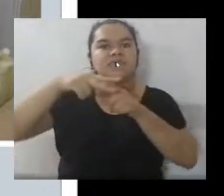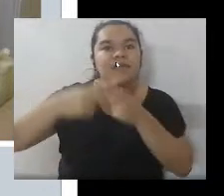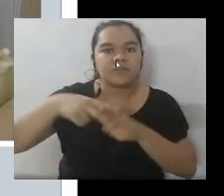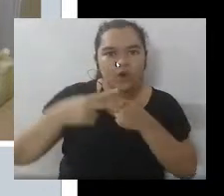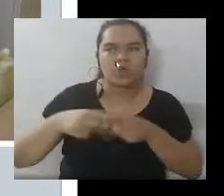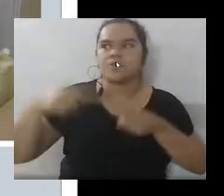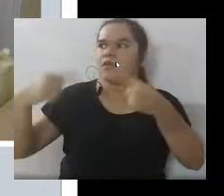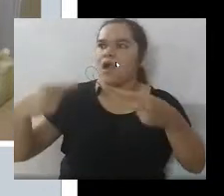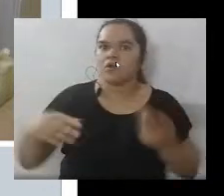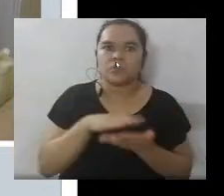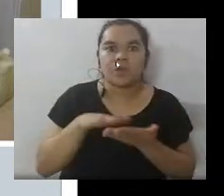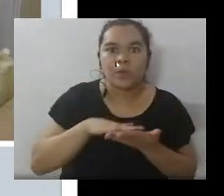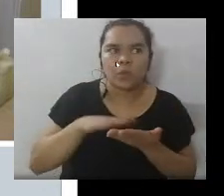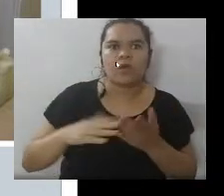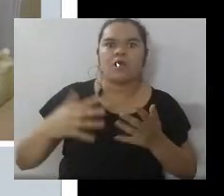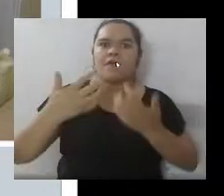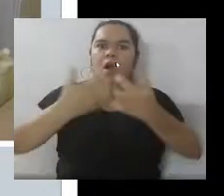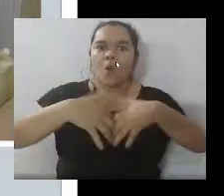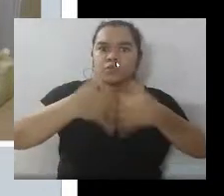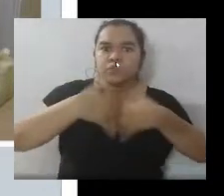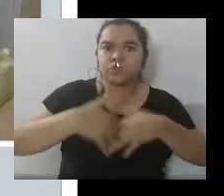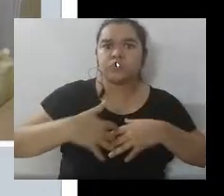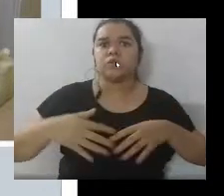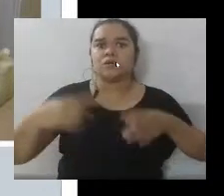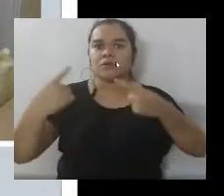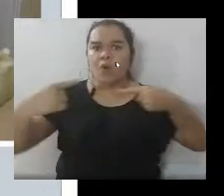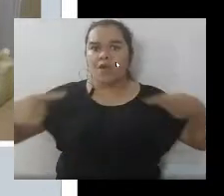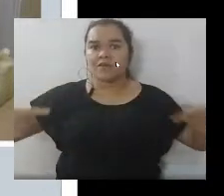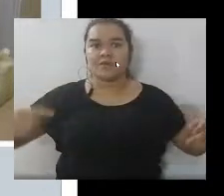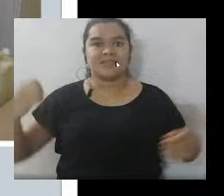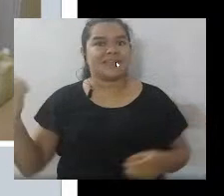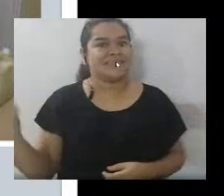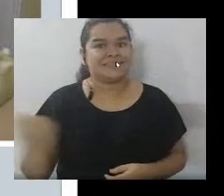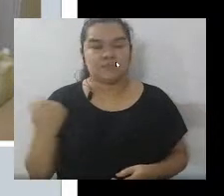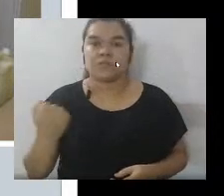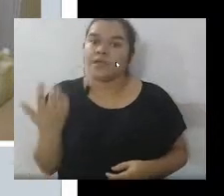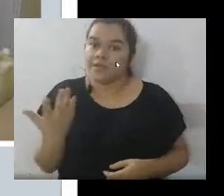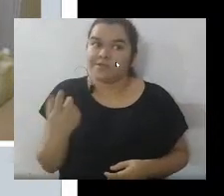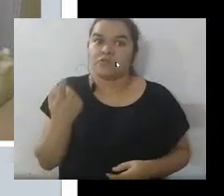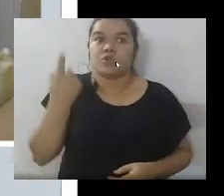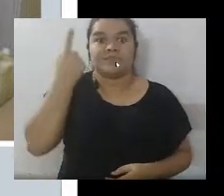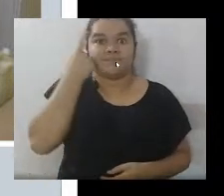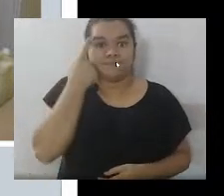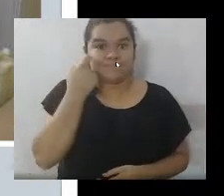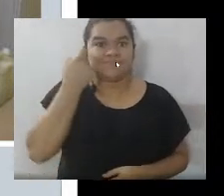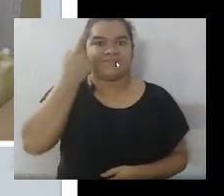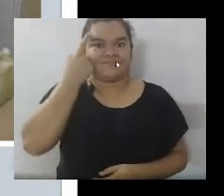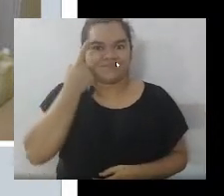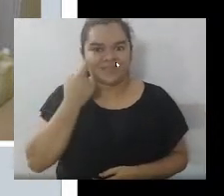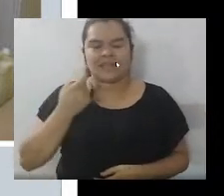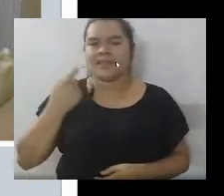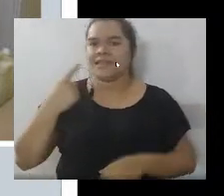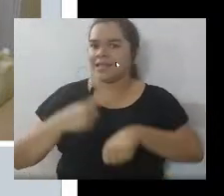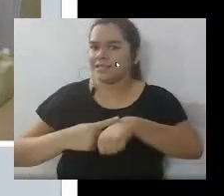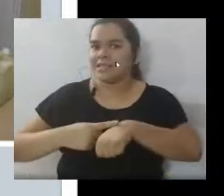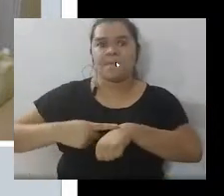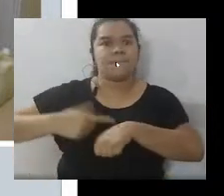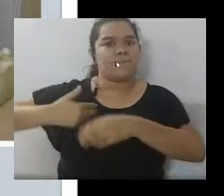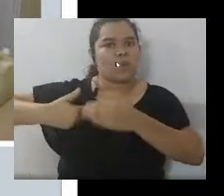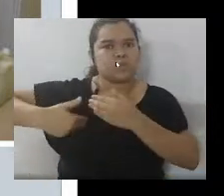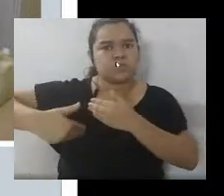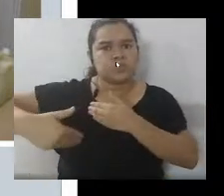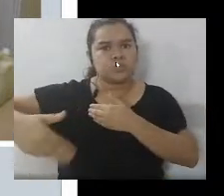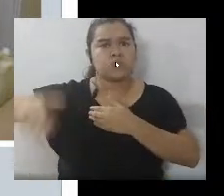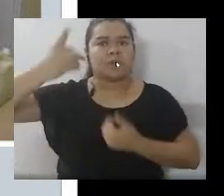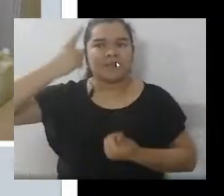la innovación permanente, tecnológica. Y esto requiere un conocimiento y una formación casi continua, les